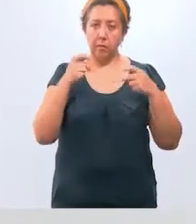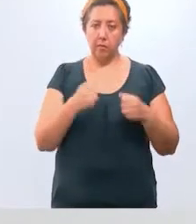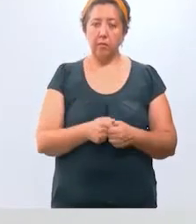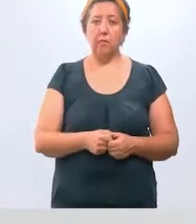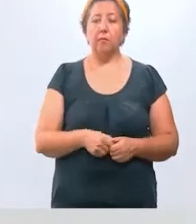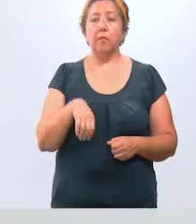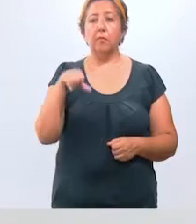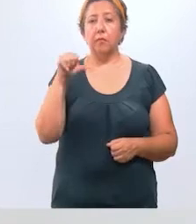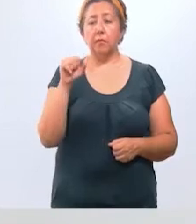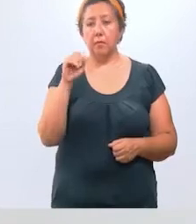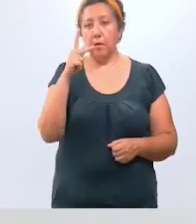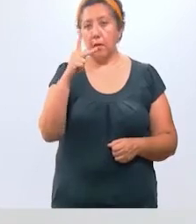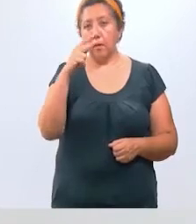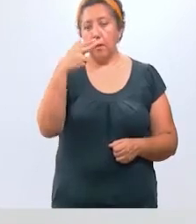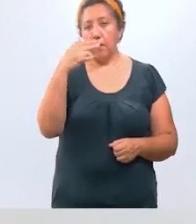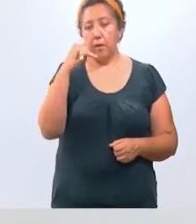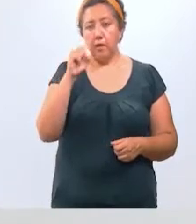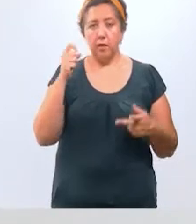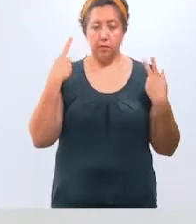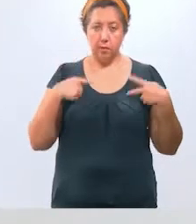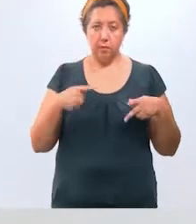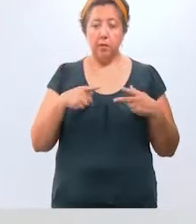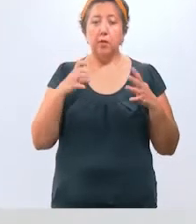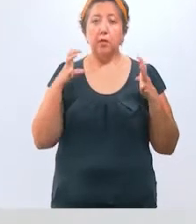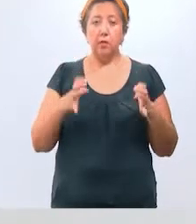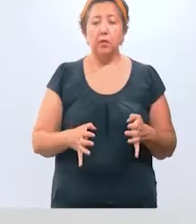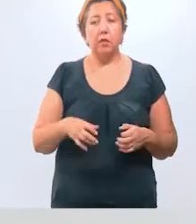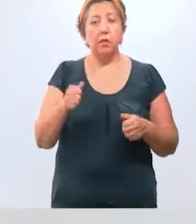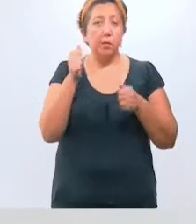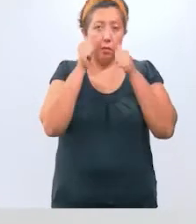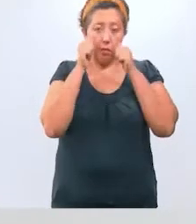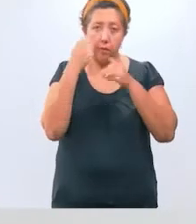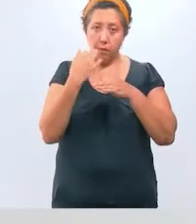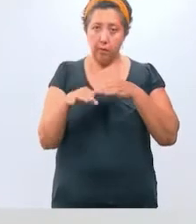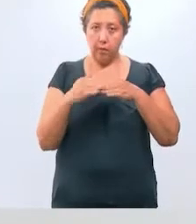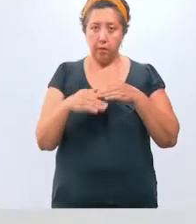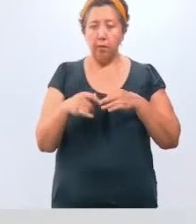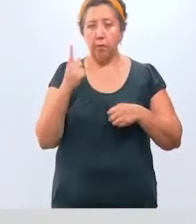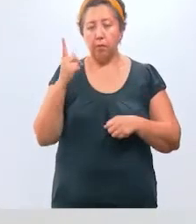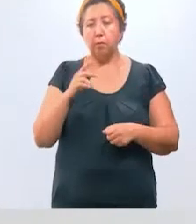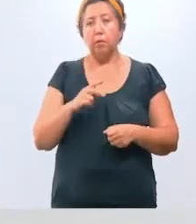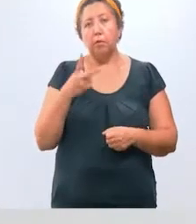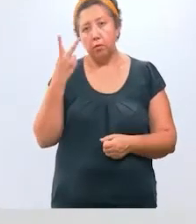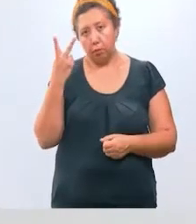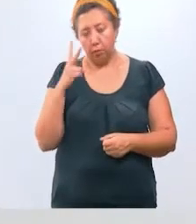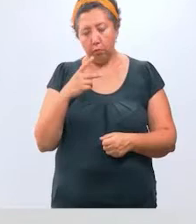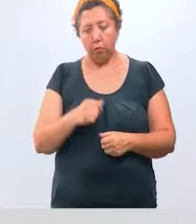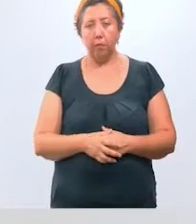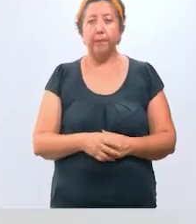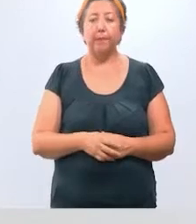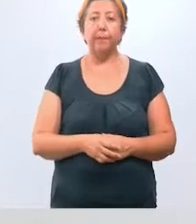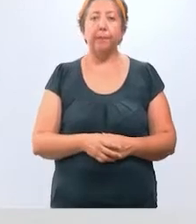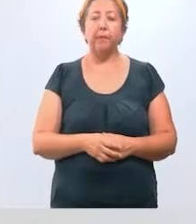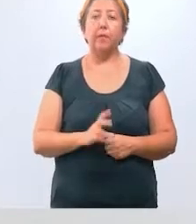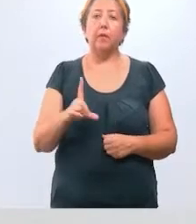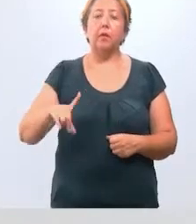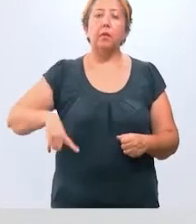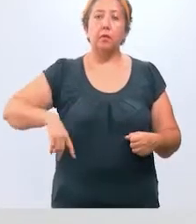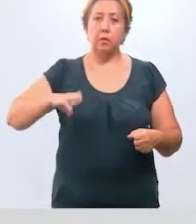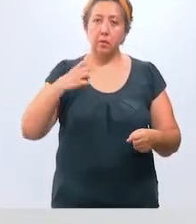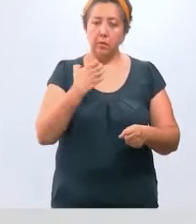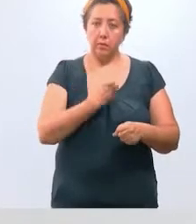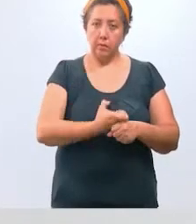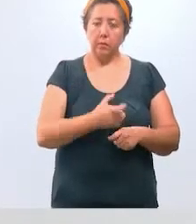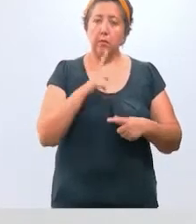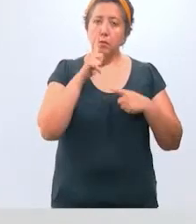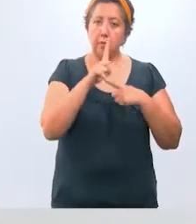la farmacéutica Pfizer a las personas que estaban pendientes a tener su esquema completo. El gobierno del